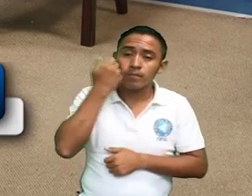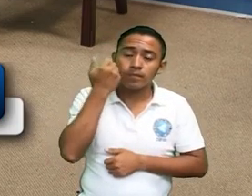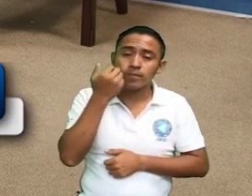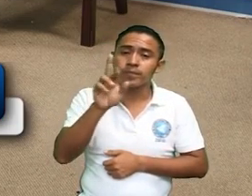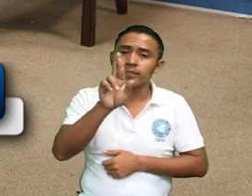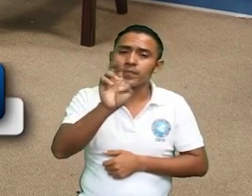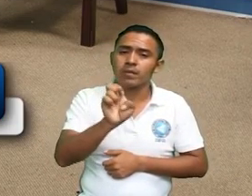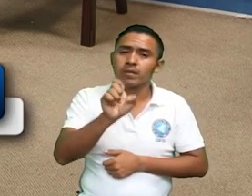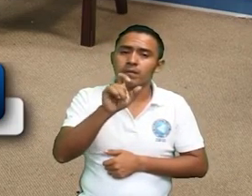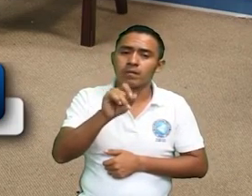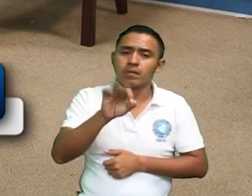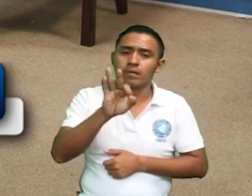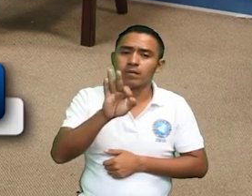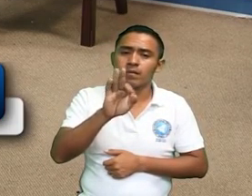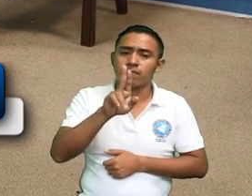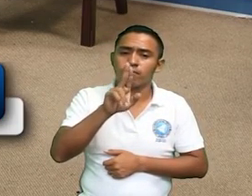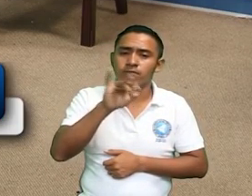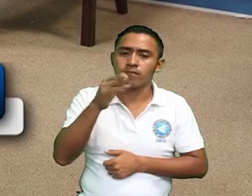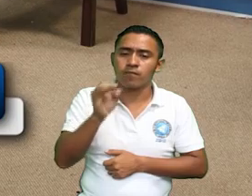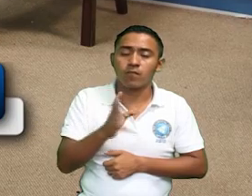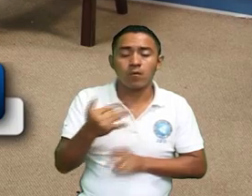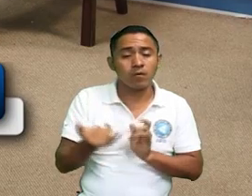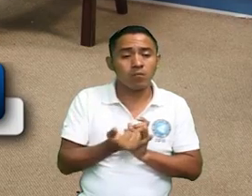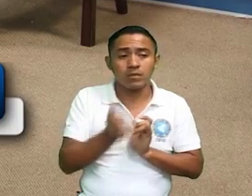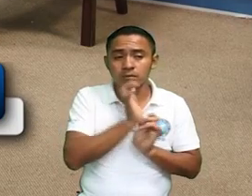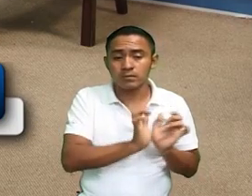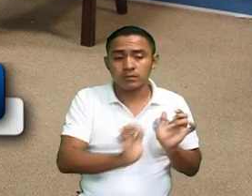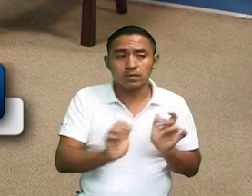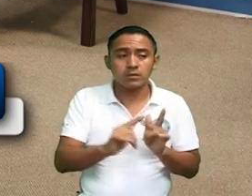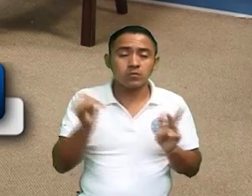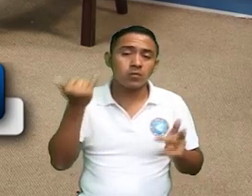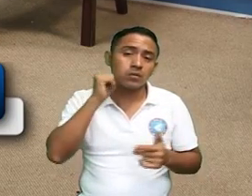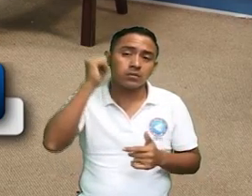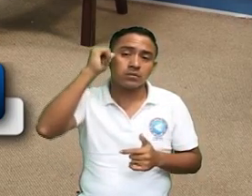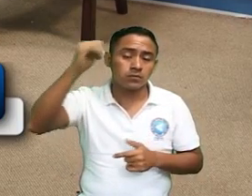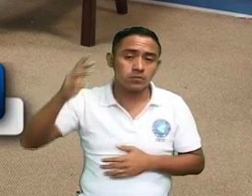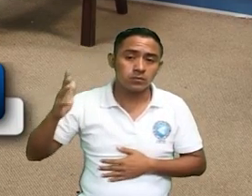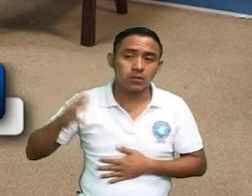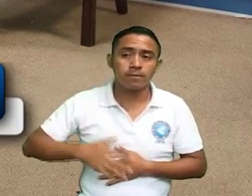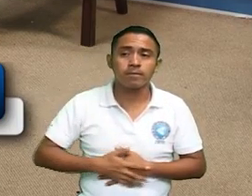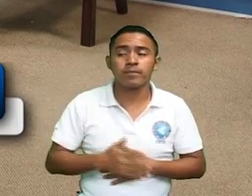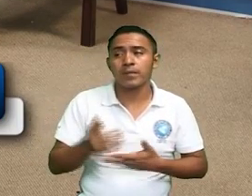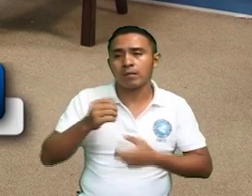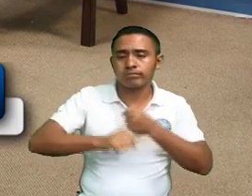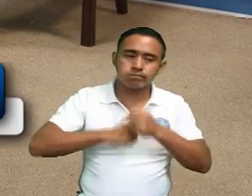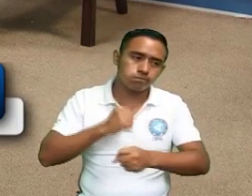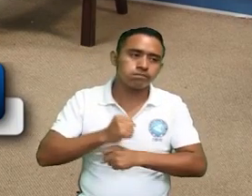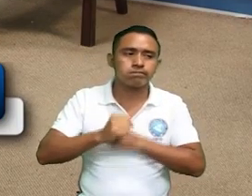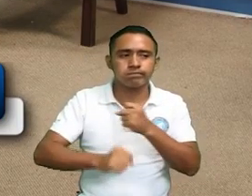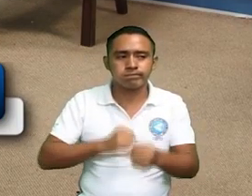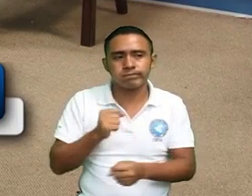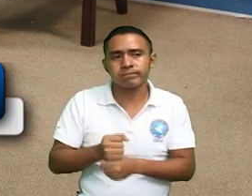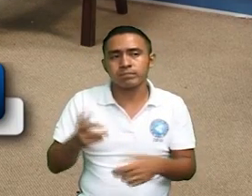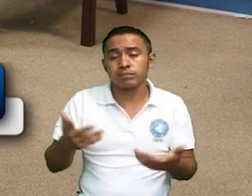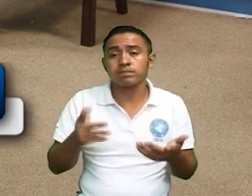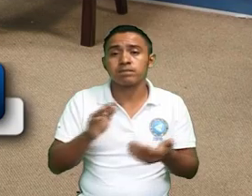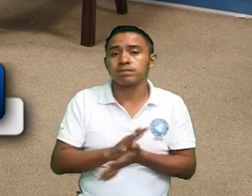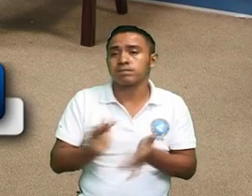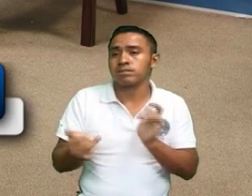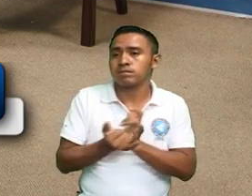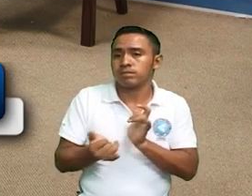tanto en la niñez como en la adultez, ¿verdad? Y lógicamente, pues ya con la edad, pues los adultos